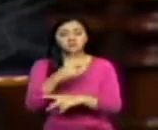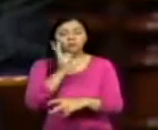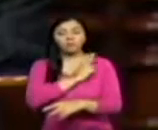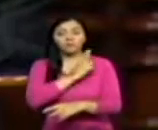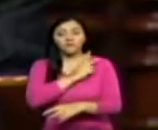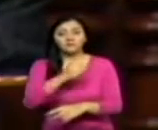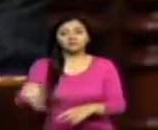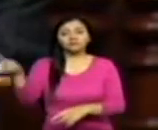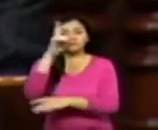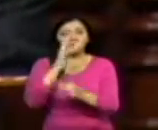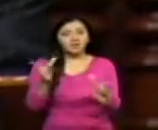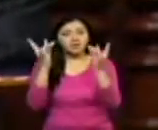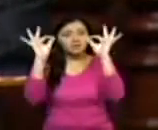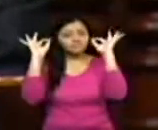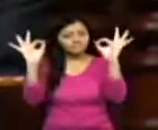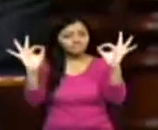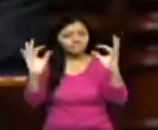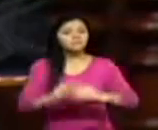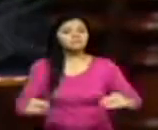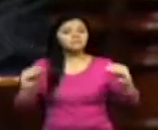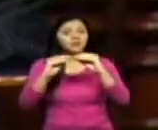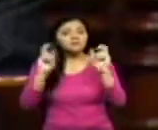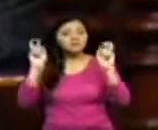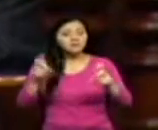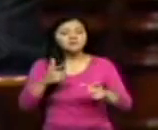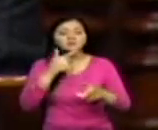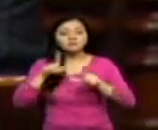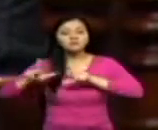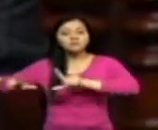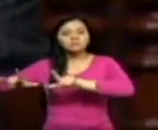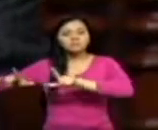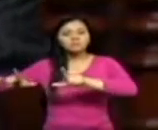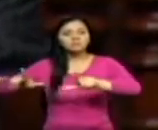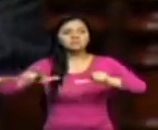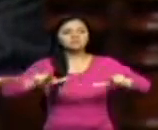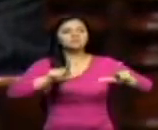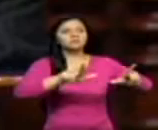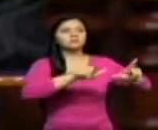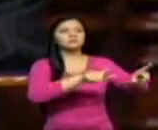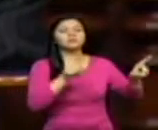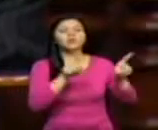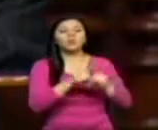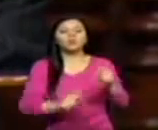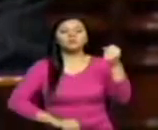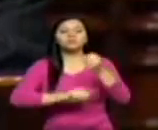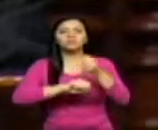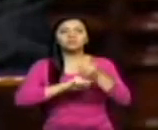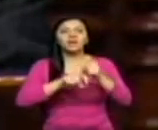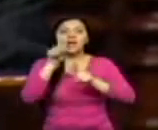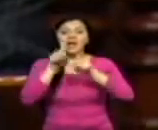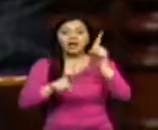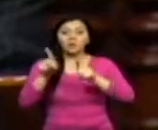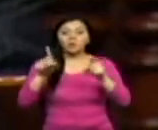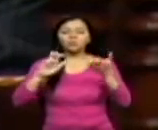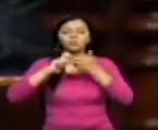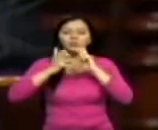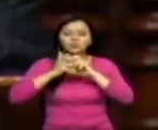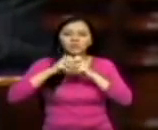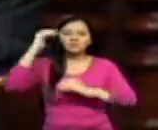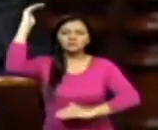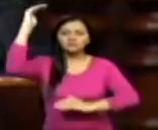de calidad y serán acreditadas, contribuyendo a cerrar las brechas